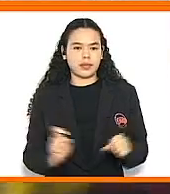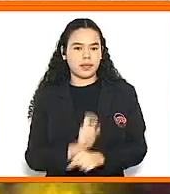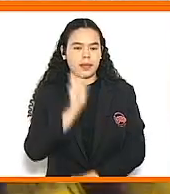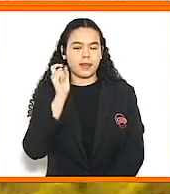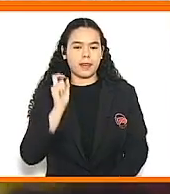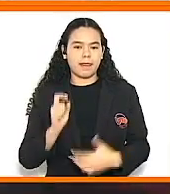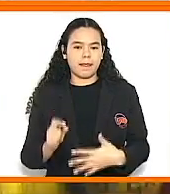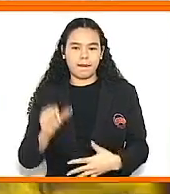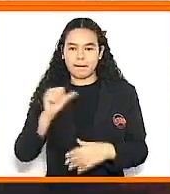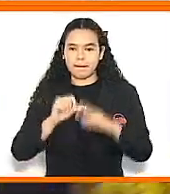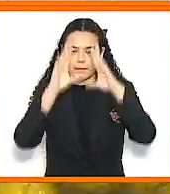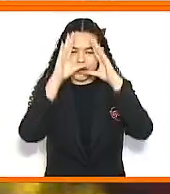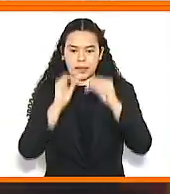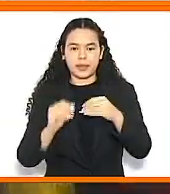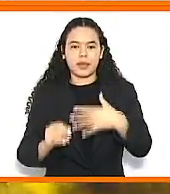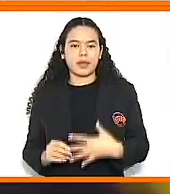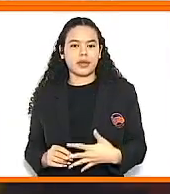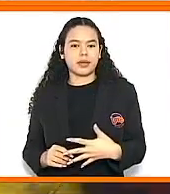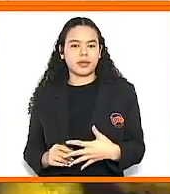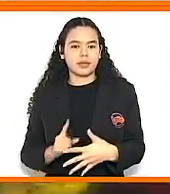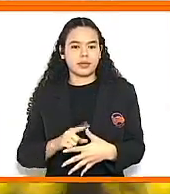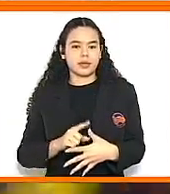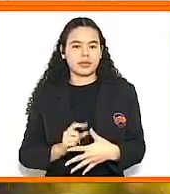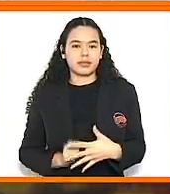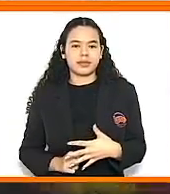seleccionado de esta noche es